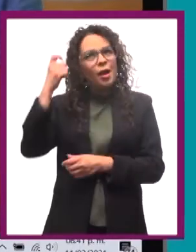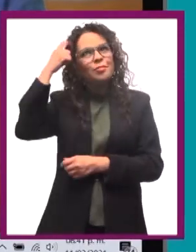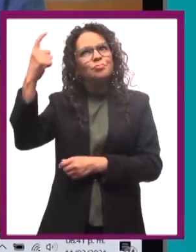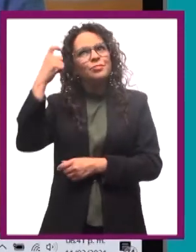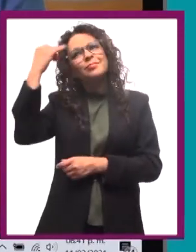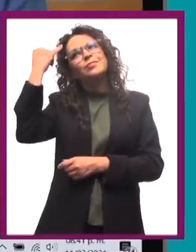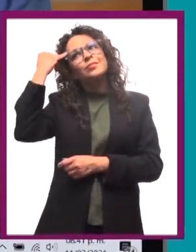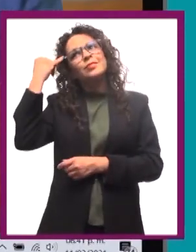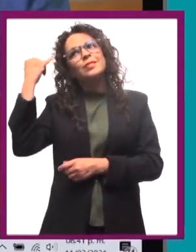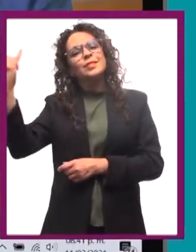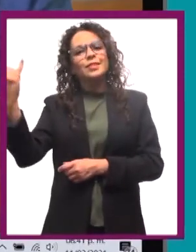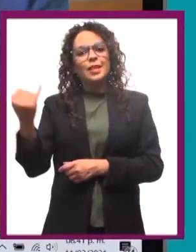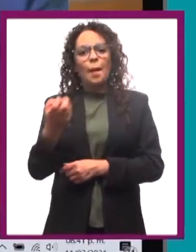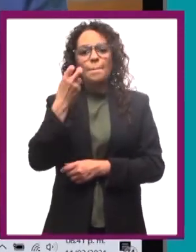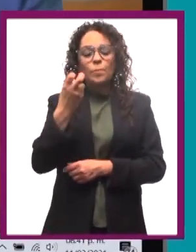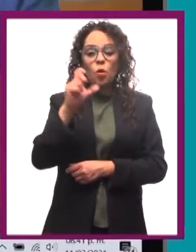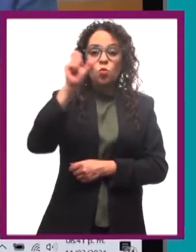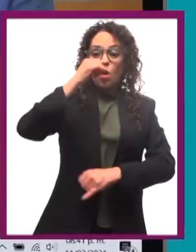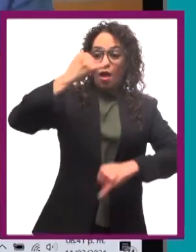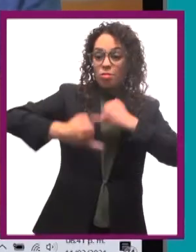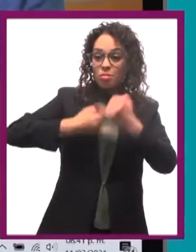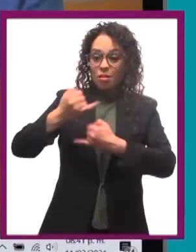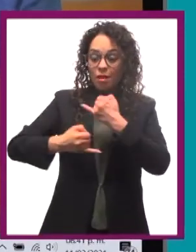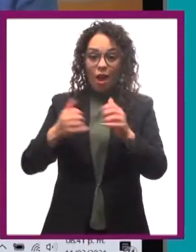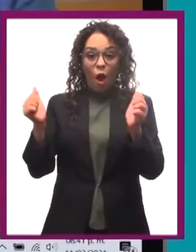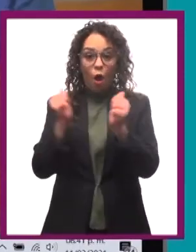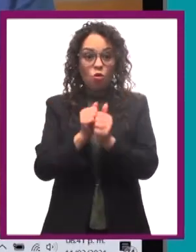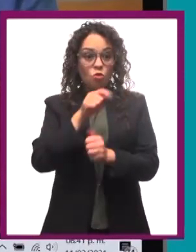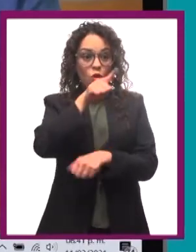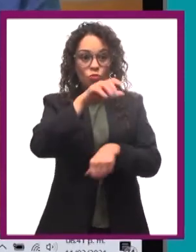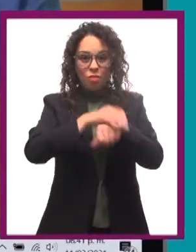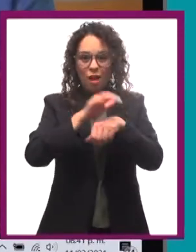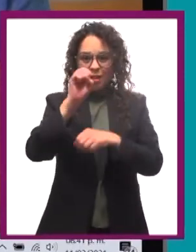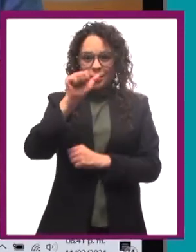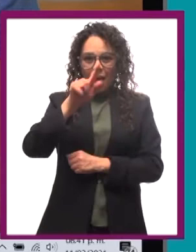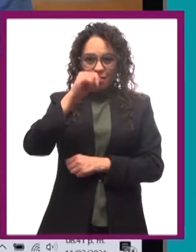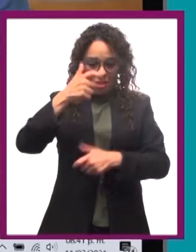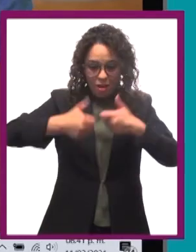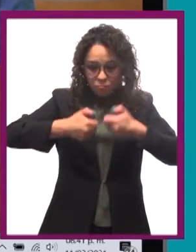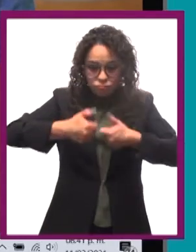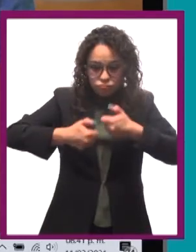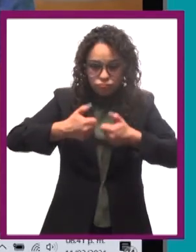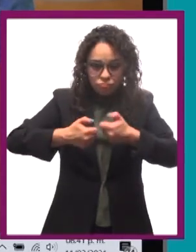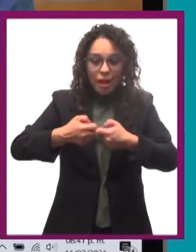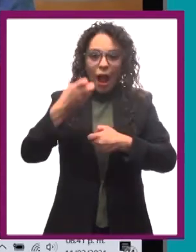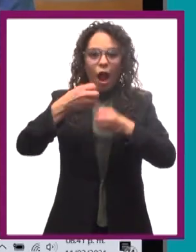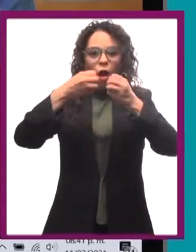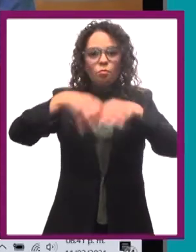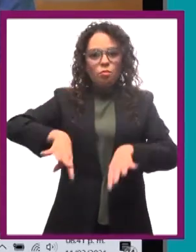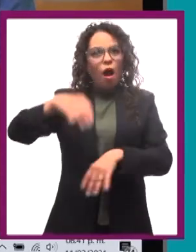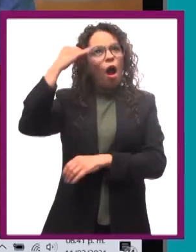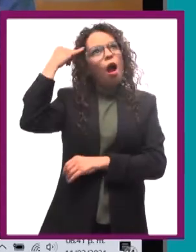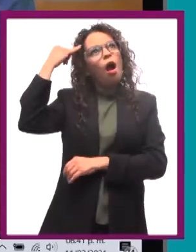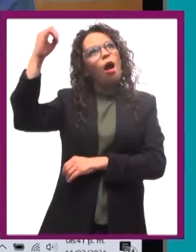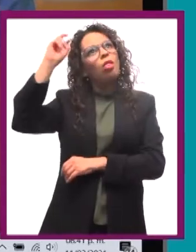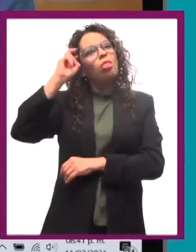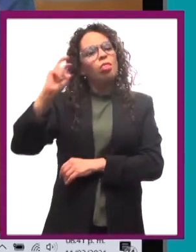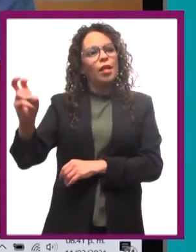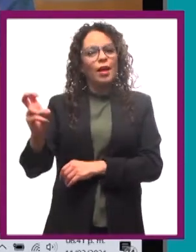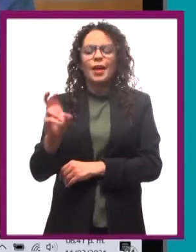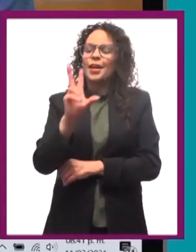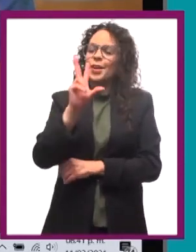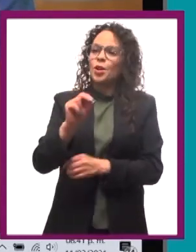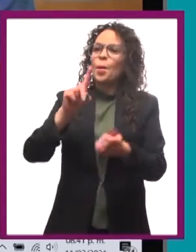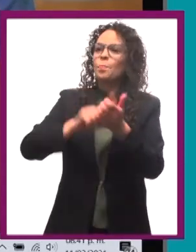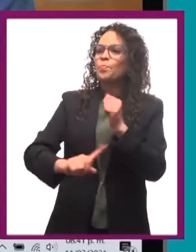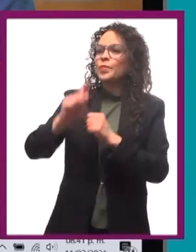Claro, de ahí que te pierdas de la realidad cada que juegas con Santi en línea. No, se refiere más bien a que el juego